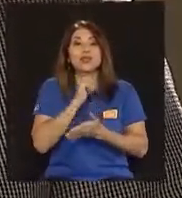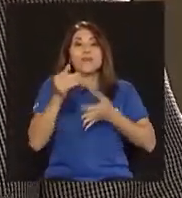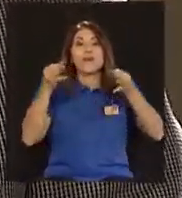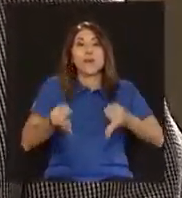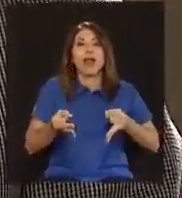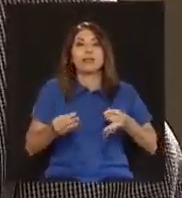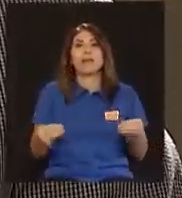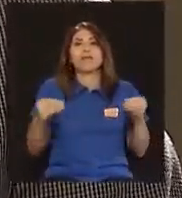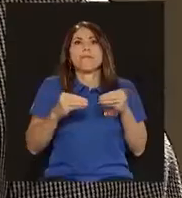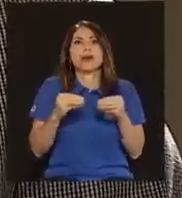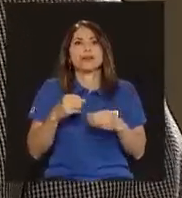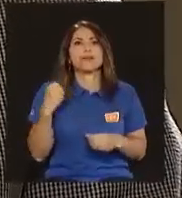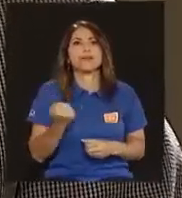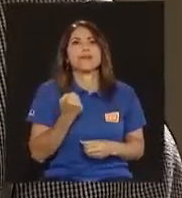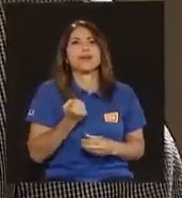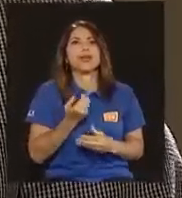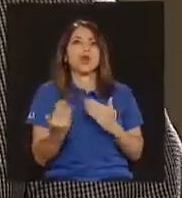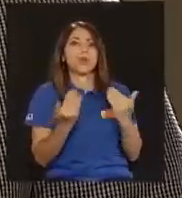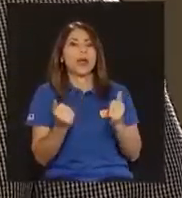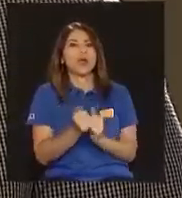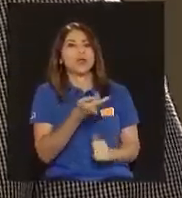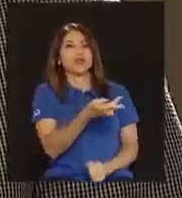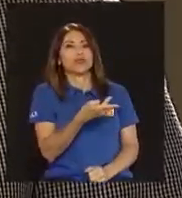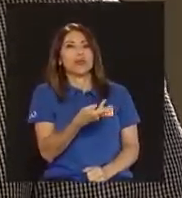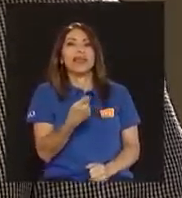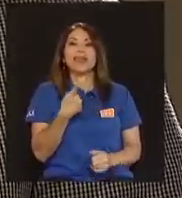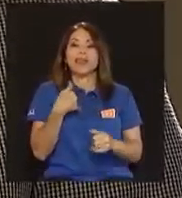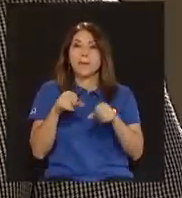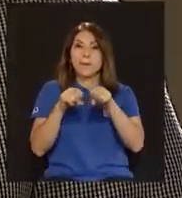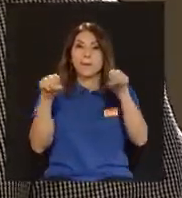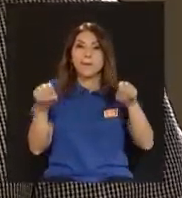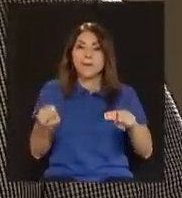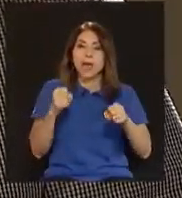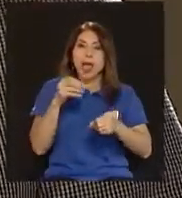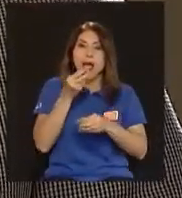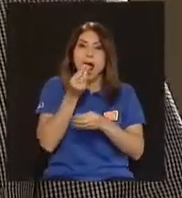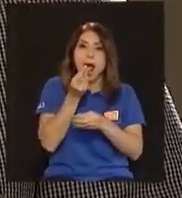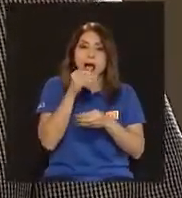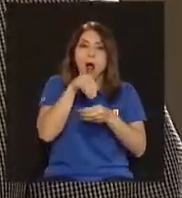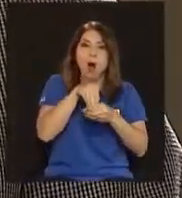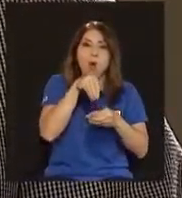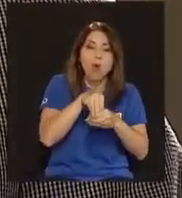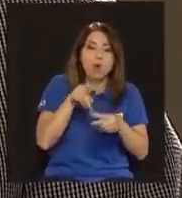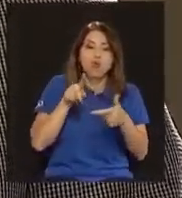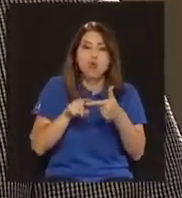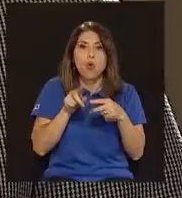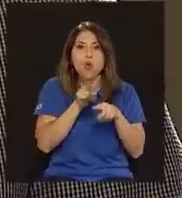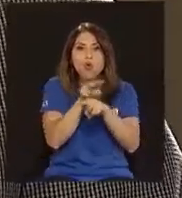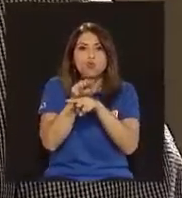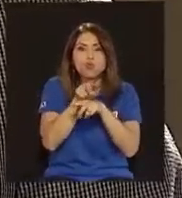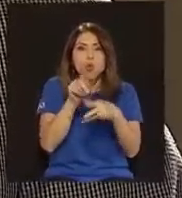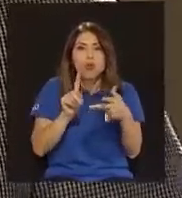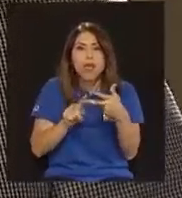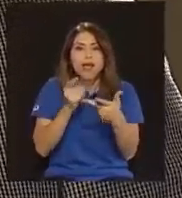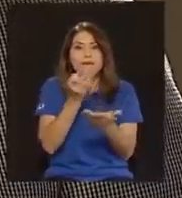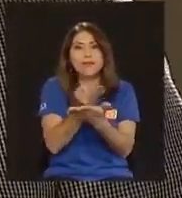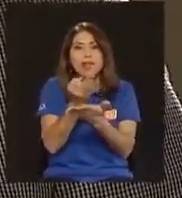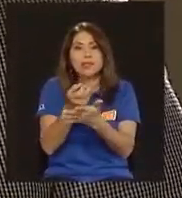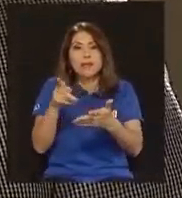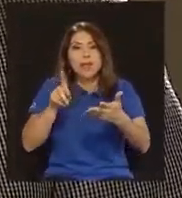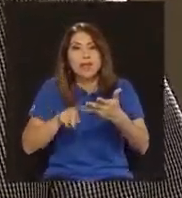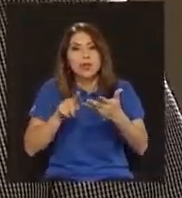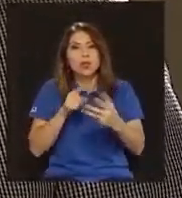informales. Claro. Tienen sus propios esquemas de ahorro, sus propios esquemas de custodia, sus propios esquemas de financiamiento, sus propios esquemas